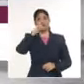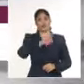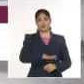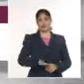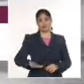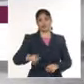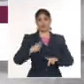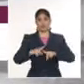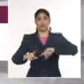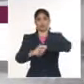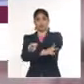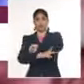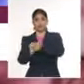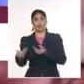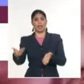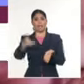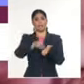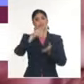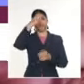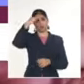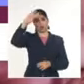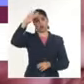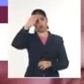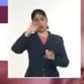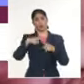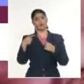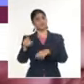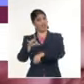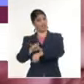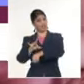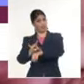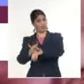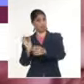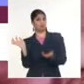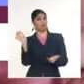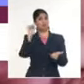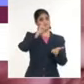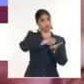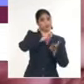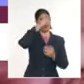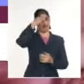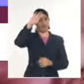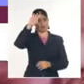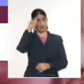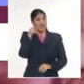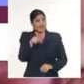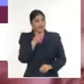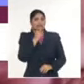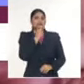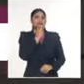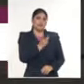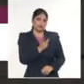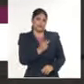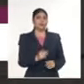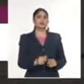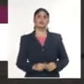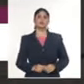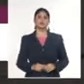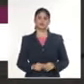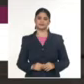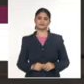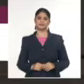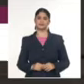fin. Ese espíritu de solidaridad que los cubanos tienen con las víctimas del mundo. Hoy